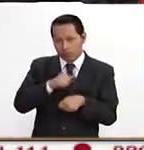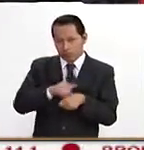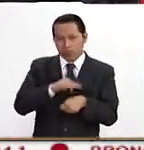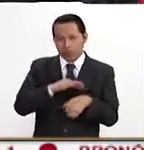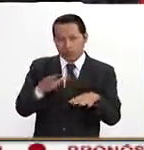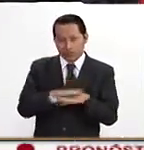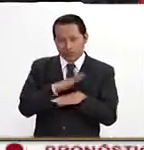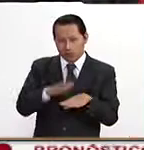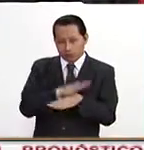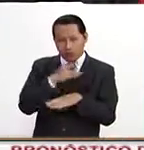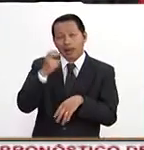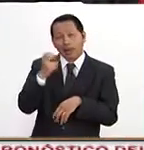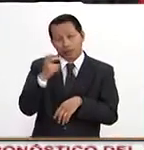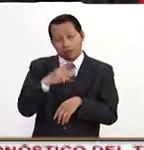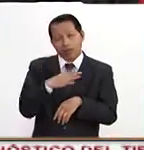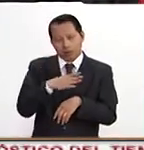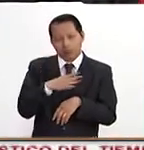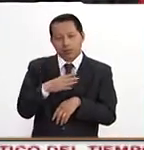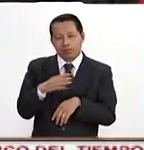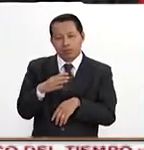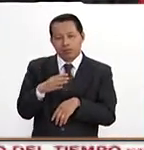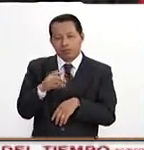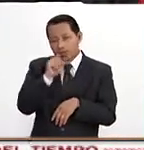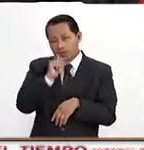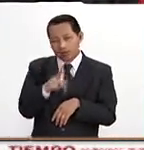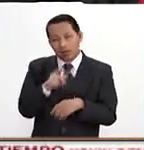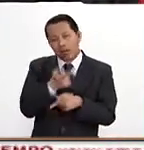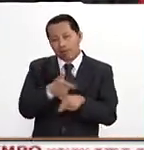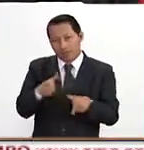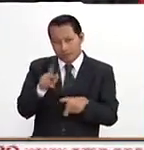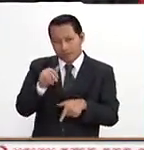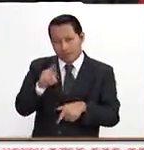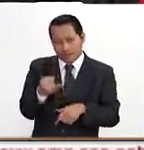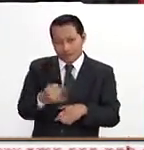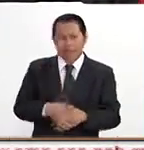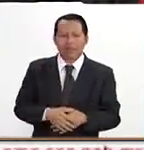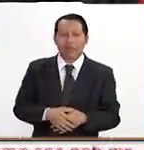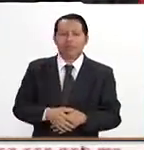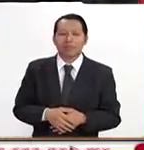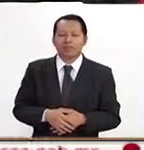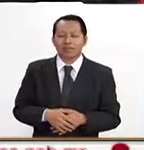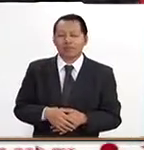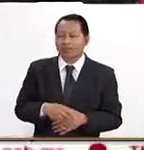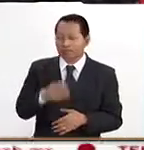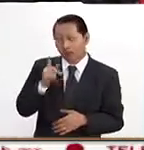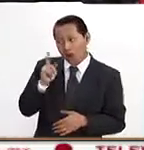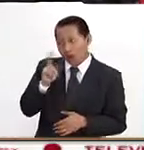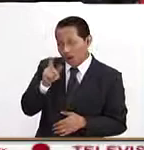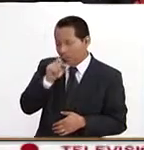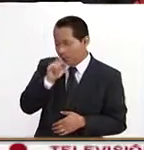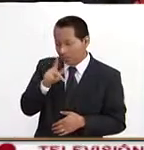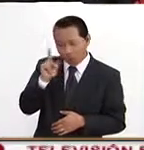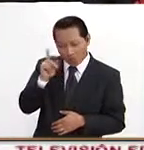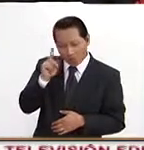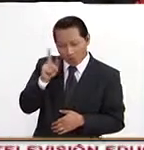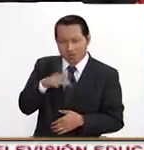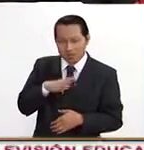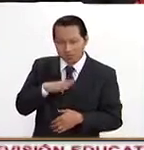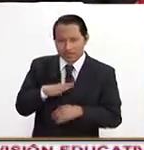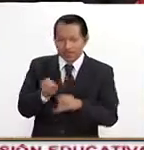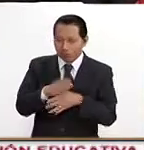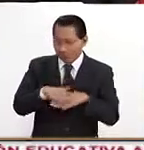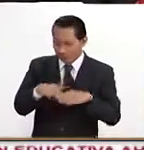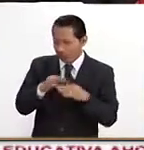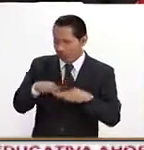cambiando esto es una posición ojala liberal patito mal ojalá la información es